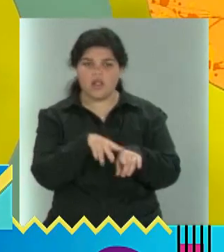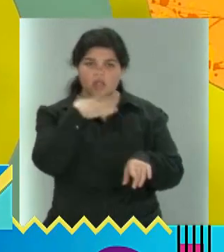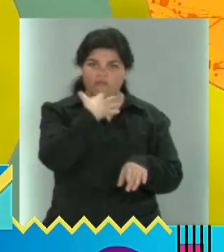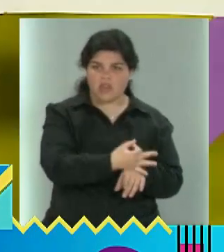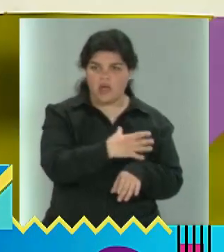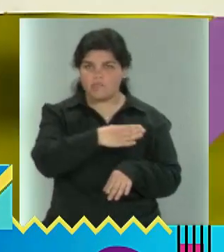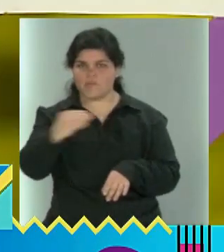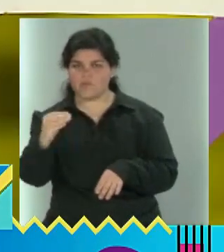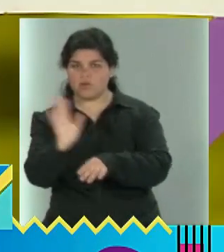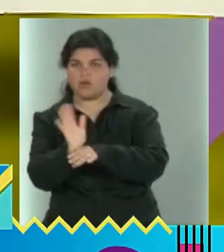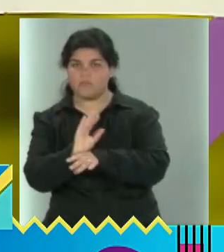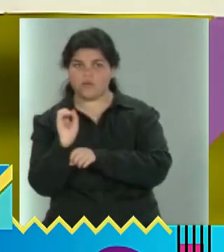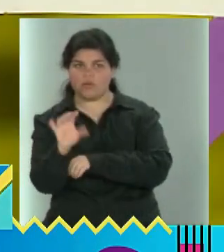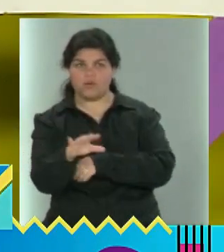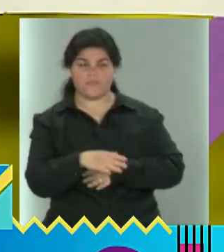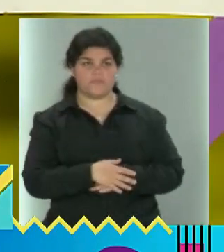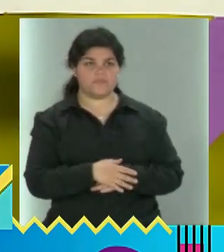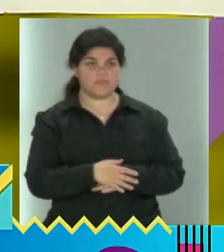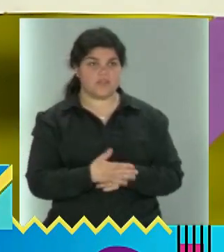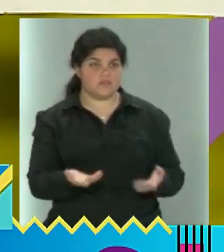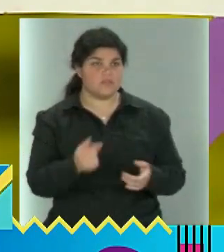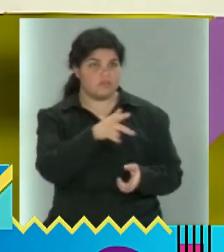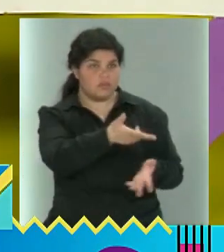ser. Edgardo, vos decías, hablemos de películas, entonces,